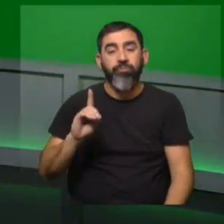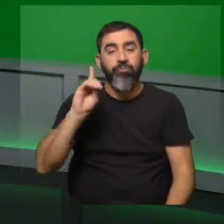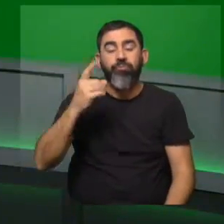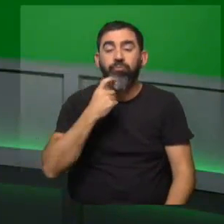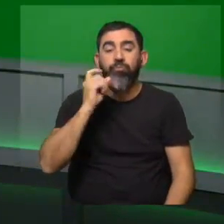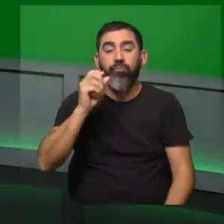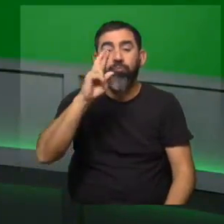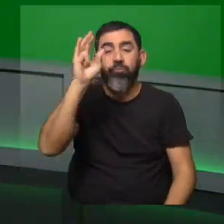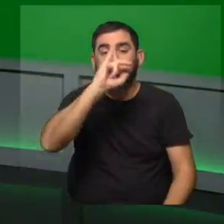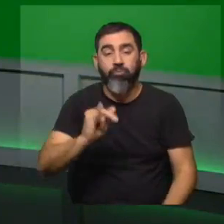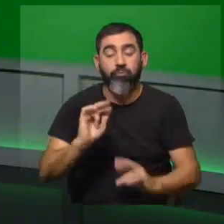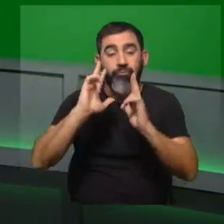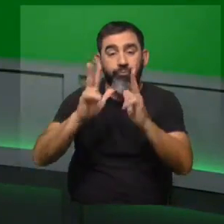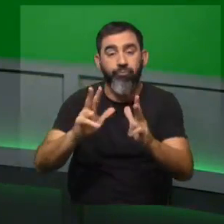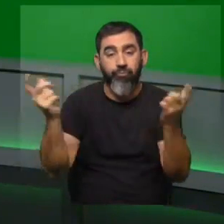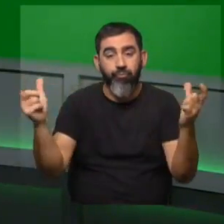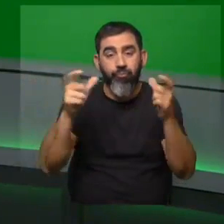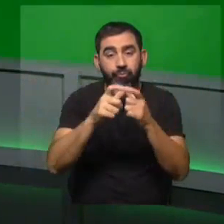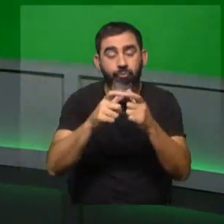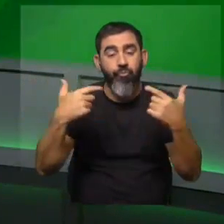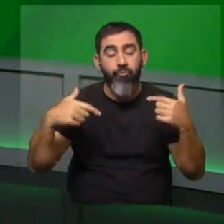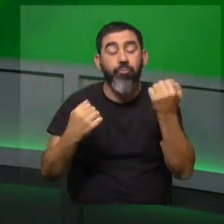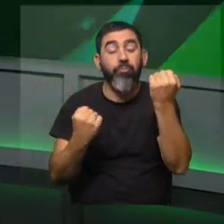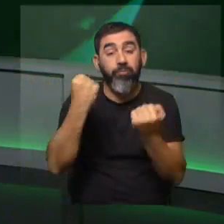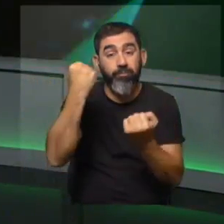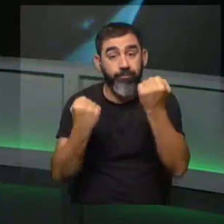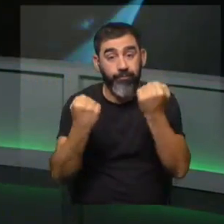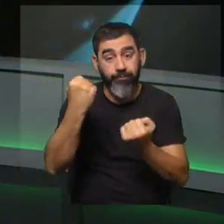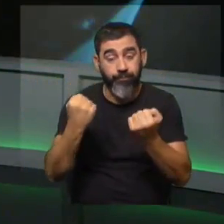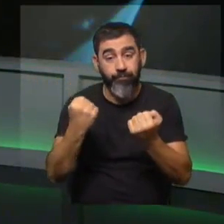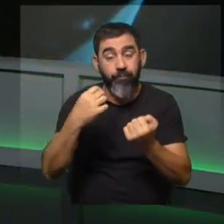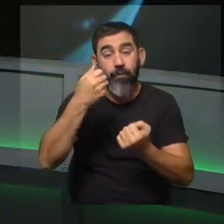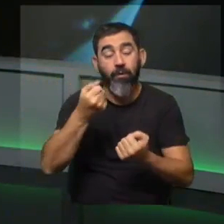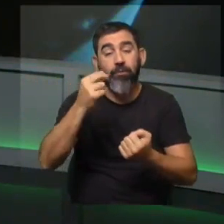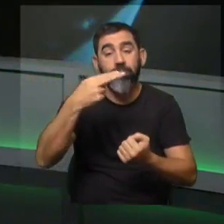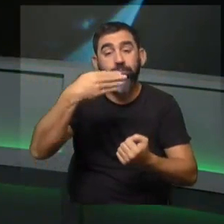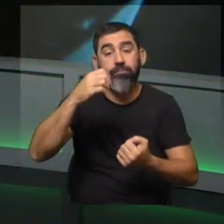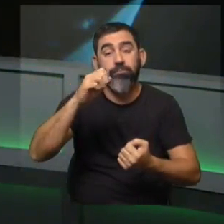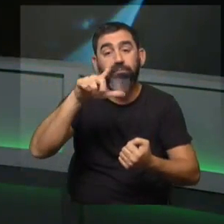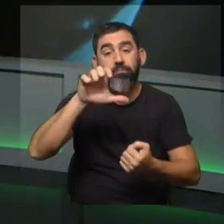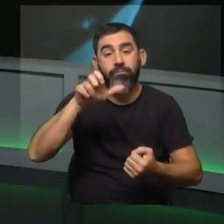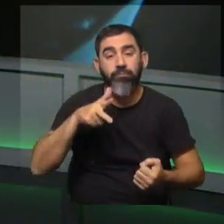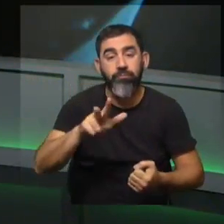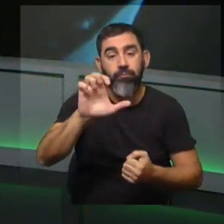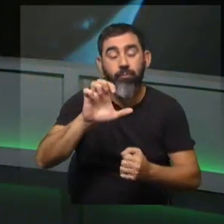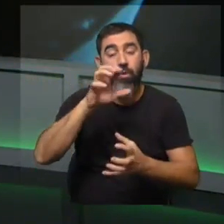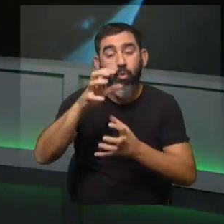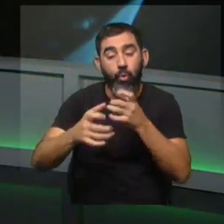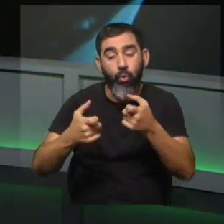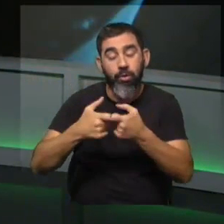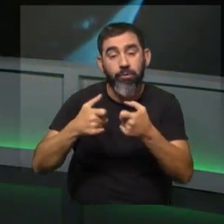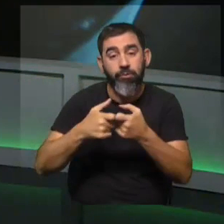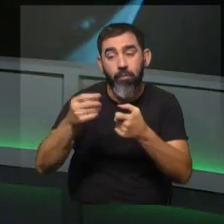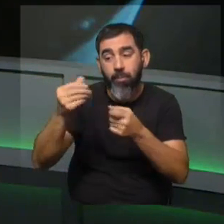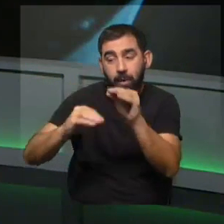Conrado Rodríguez aseguró que tras reunirse con la ministra de economía Azucena arbeleche la bancada de la coalición trabajan